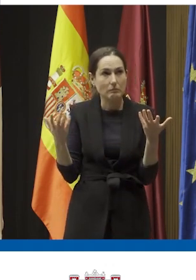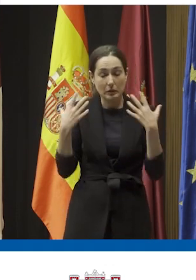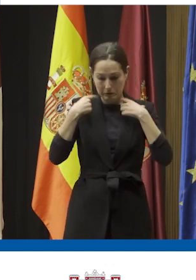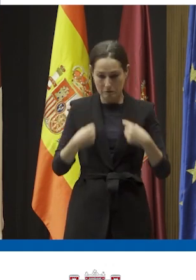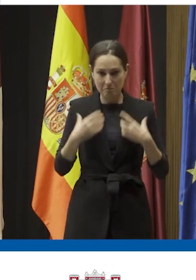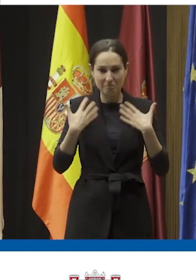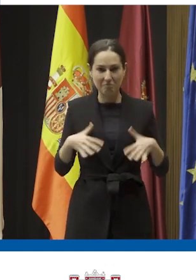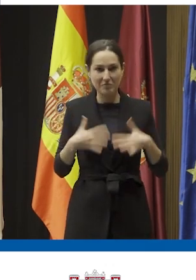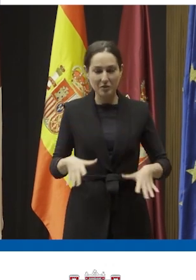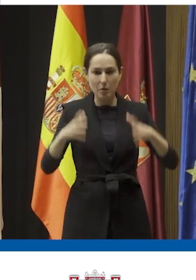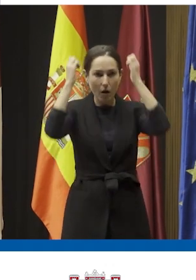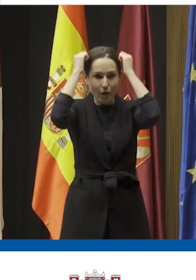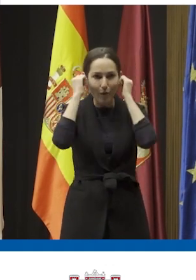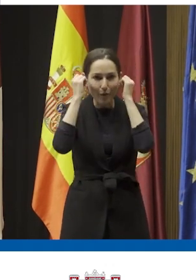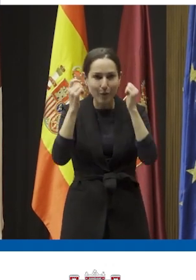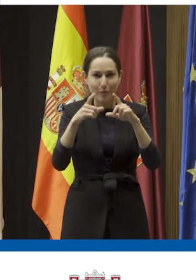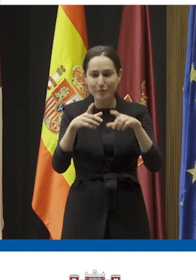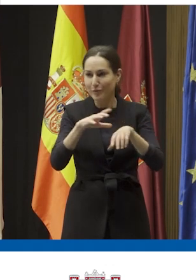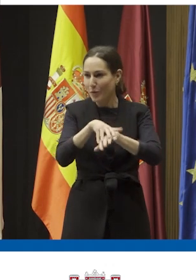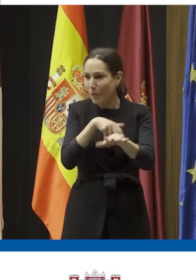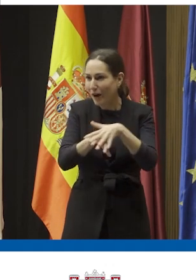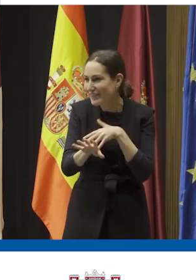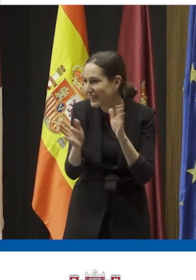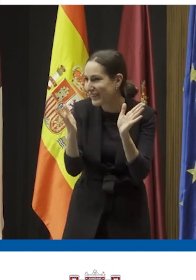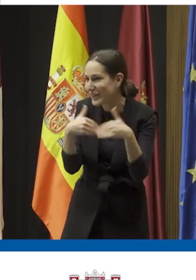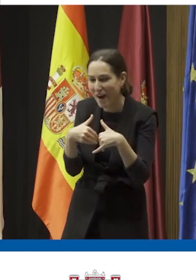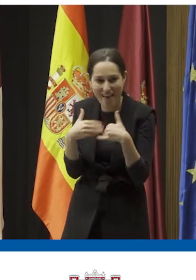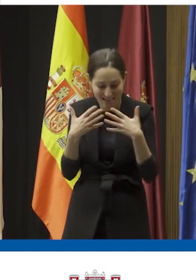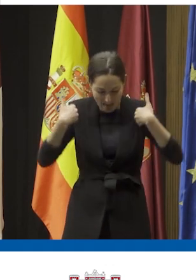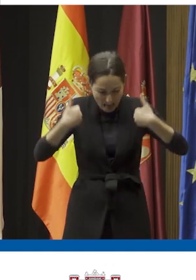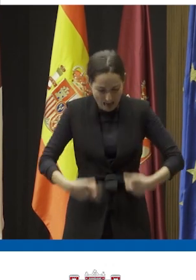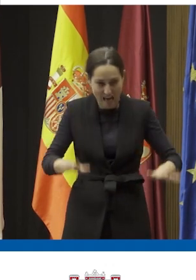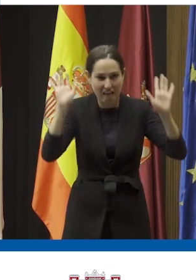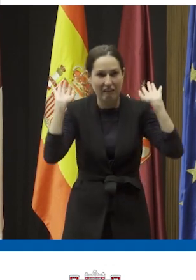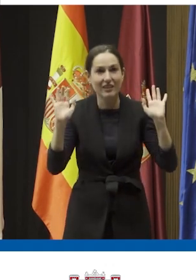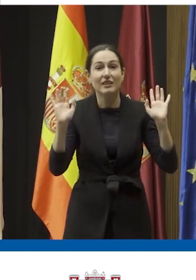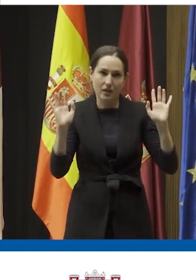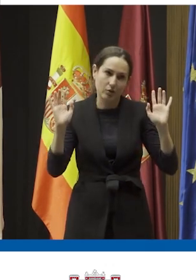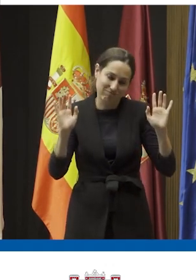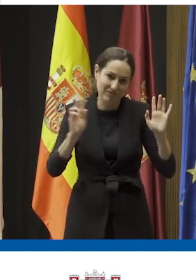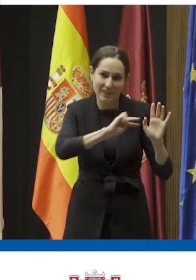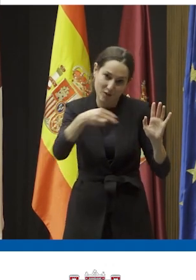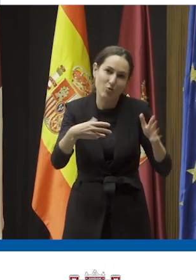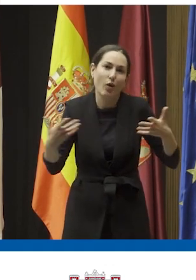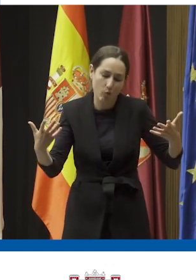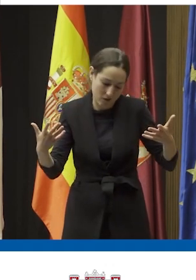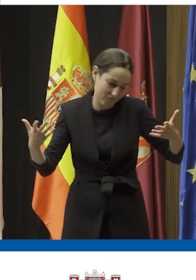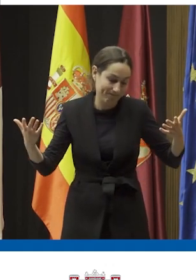su levita. Ni gorro, ni guantes, ni historias. A pelo, directamente. Claro. Así pasaba, que de 10 pacientes